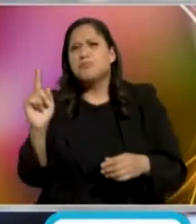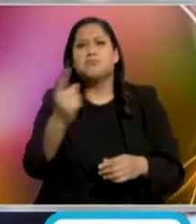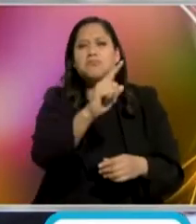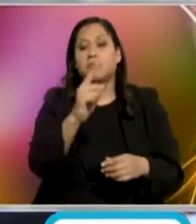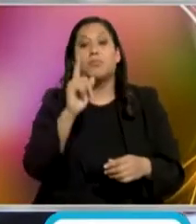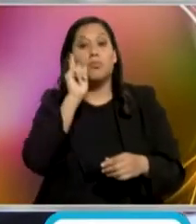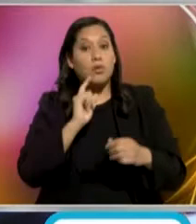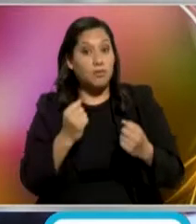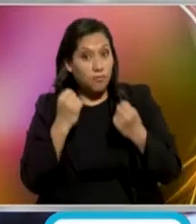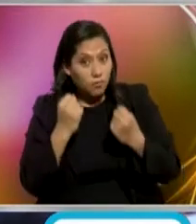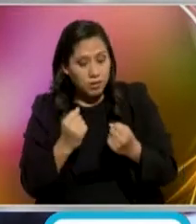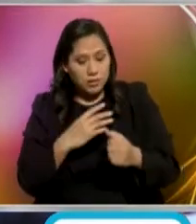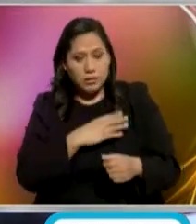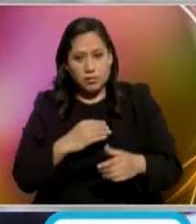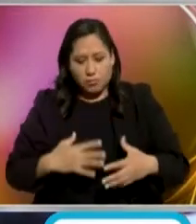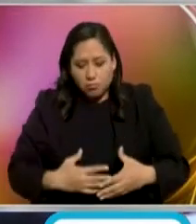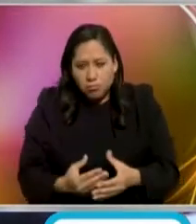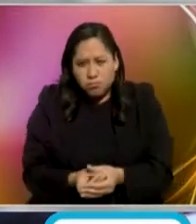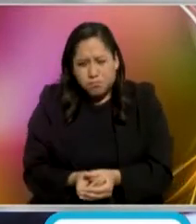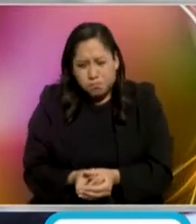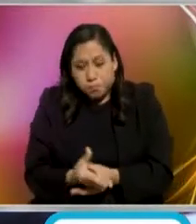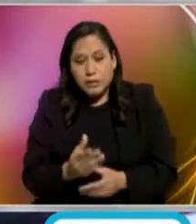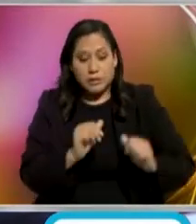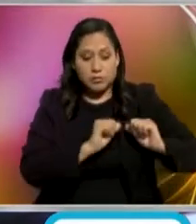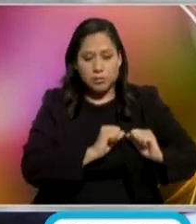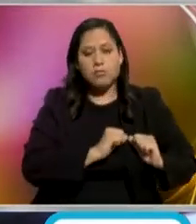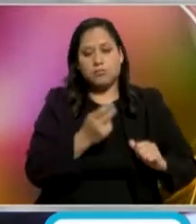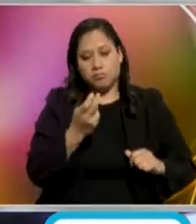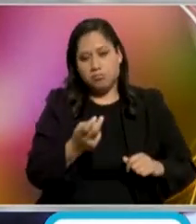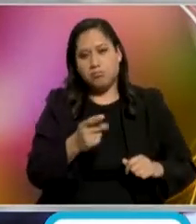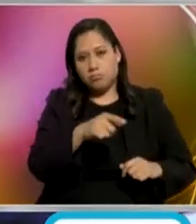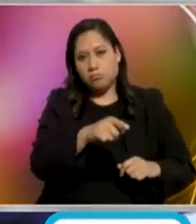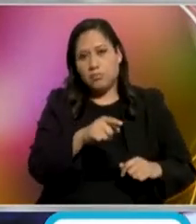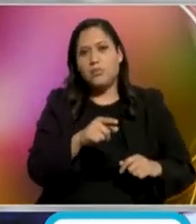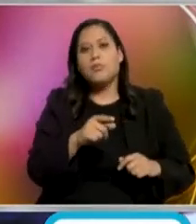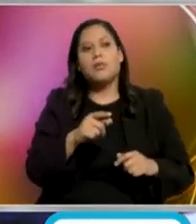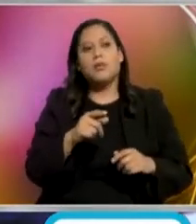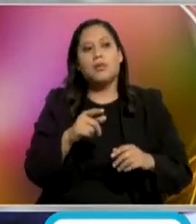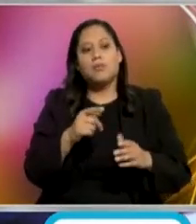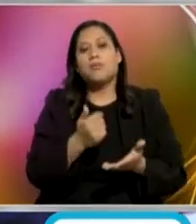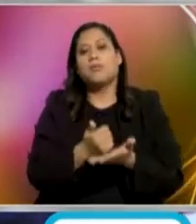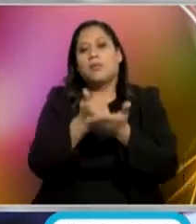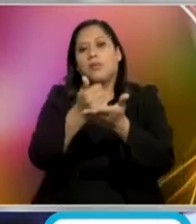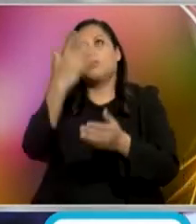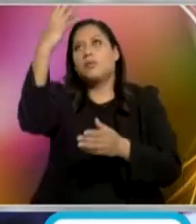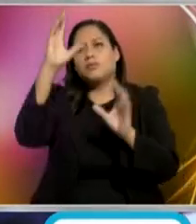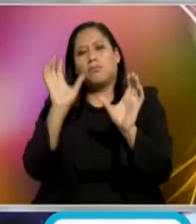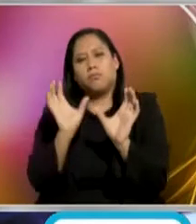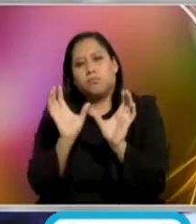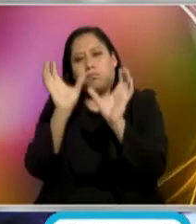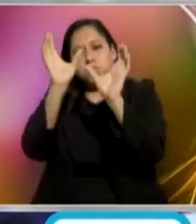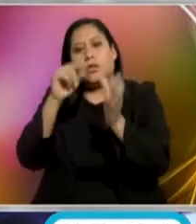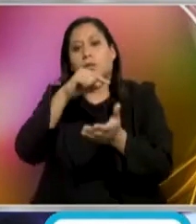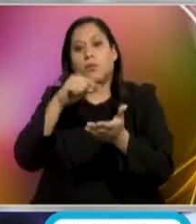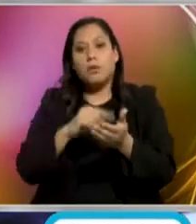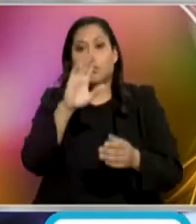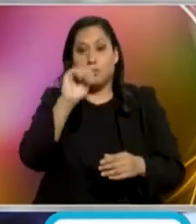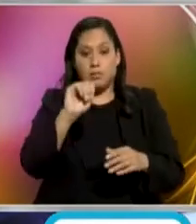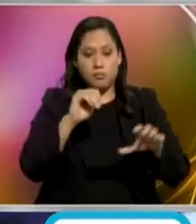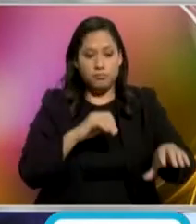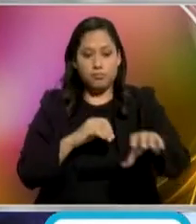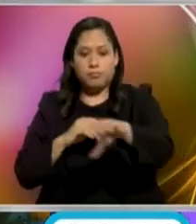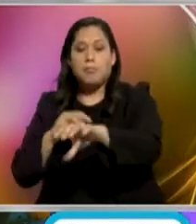mujeres fuertes, las mujeres en parto y los guerreros se pasaban ayudándole al sol en las 9 regiones del Mictlán.